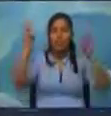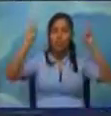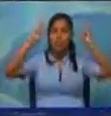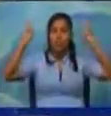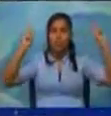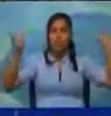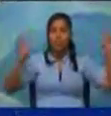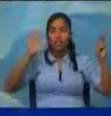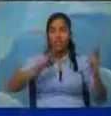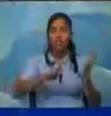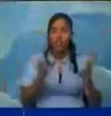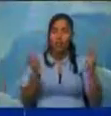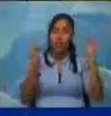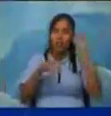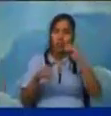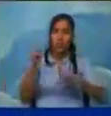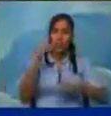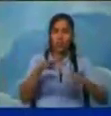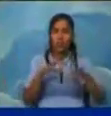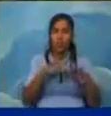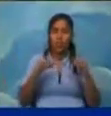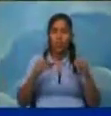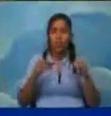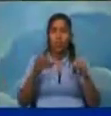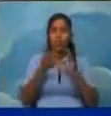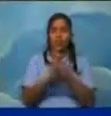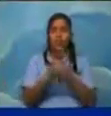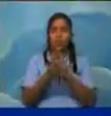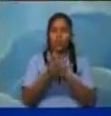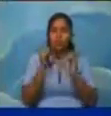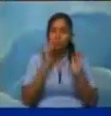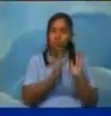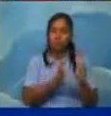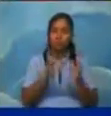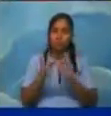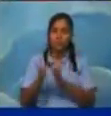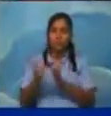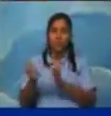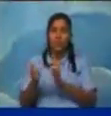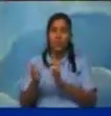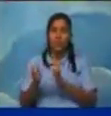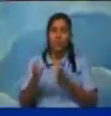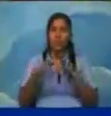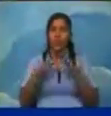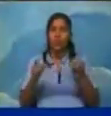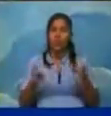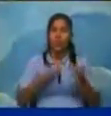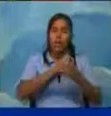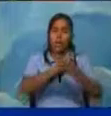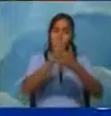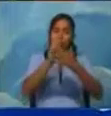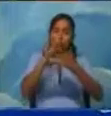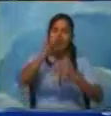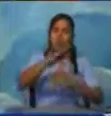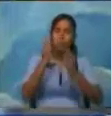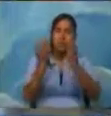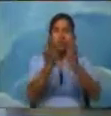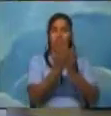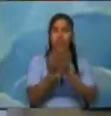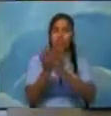está poniendo los puntos sobre las íes. El título que estamos estudiando es